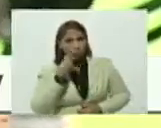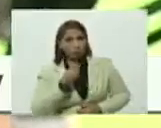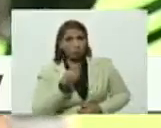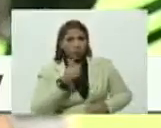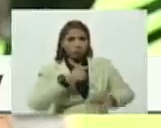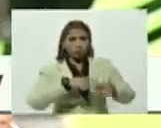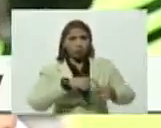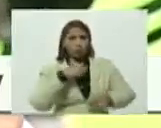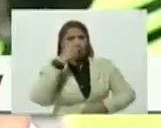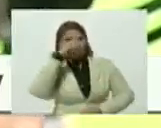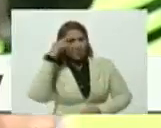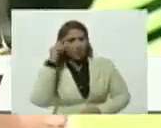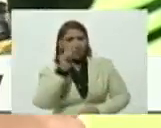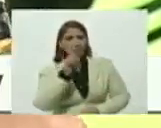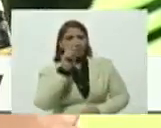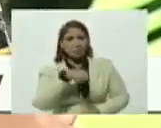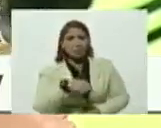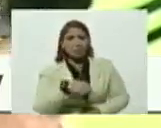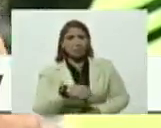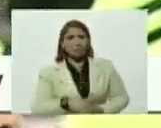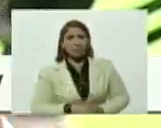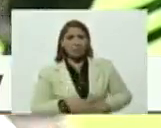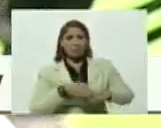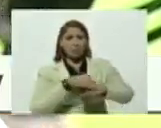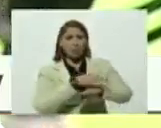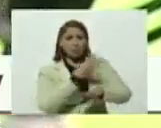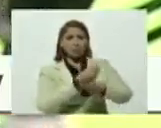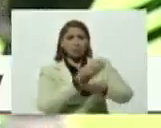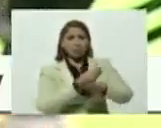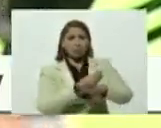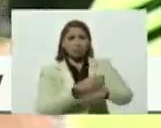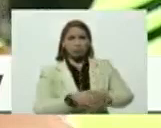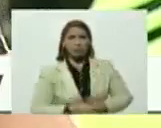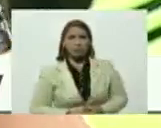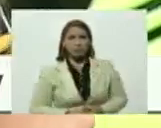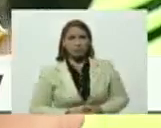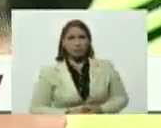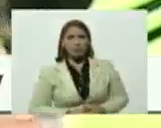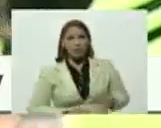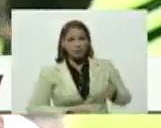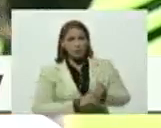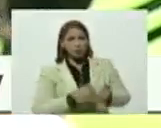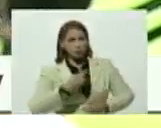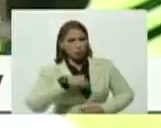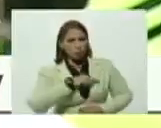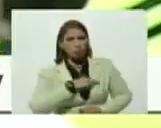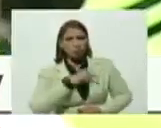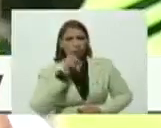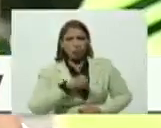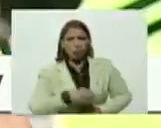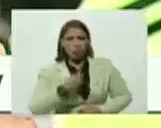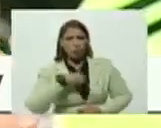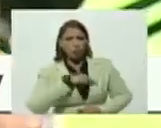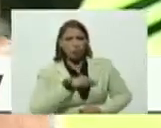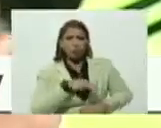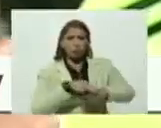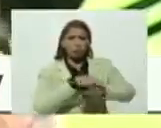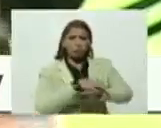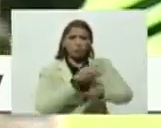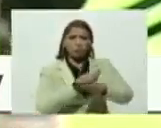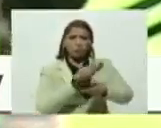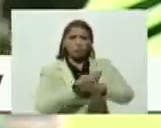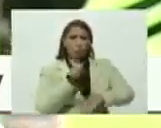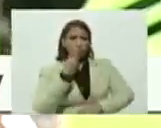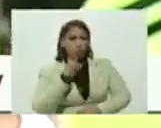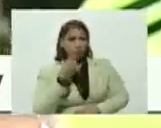como joven del municipio Maturín digo que cuente con nosotros, presidente, y que cuente nuestro municipio Maturín con una juventud que